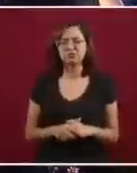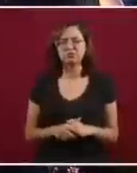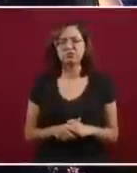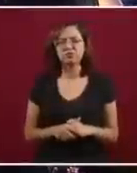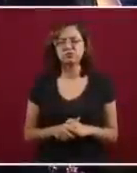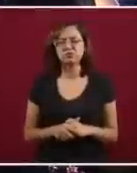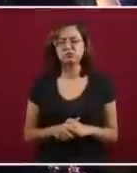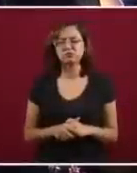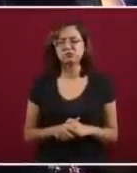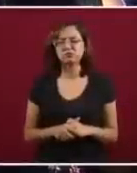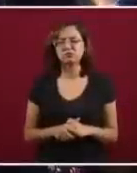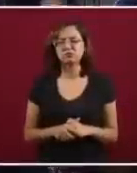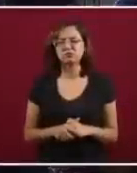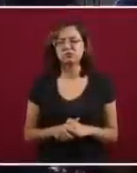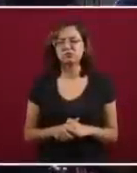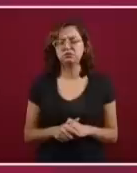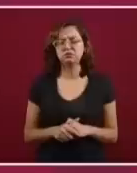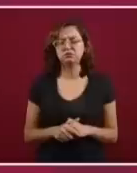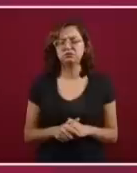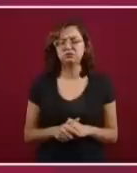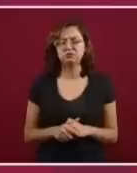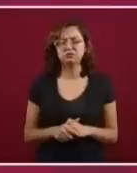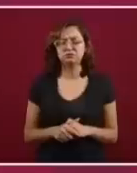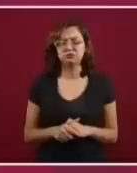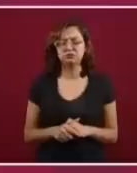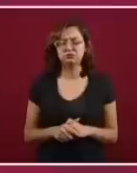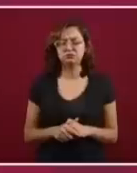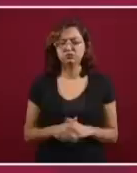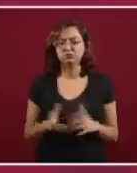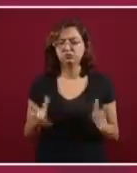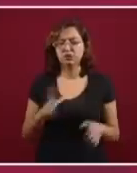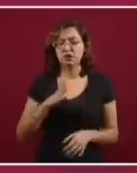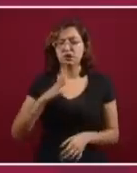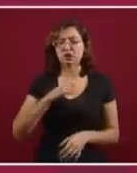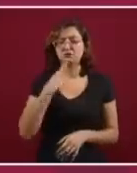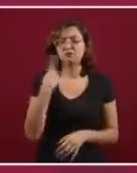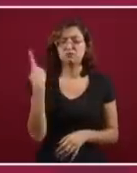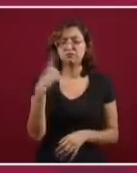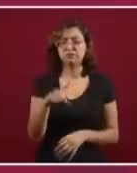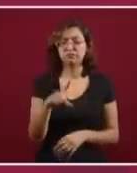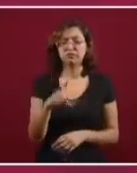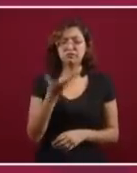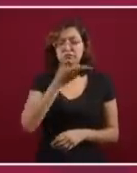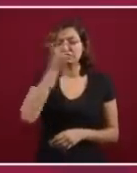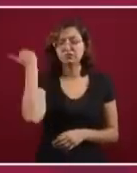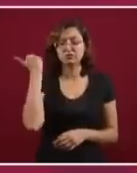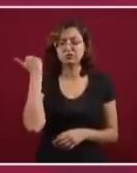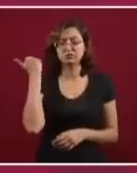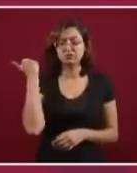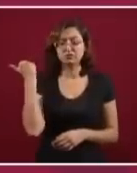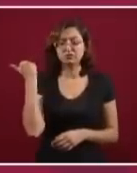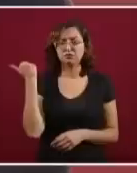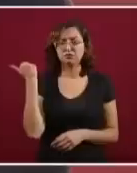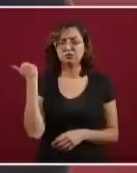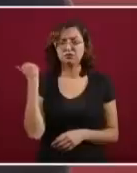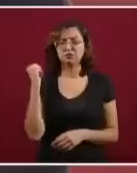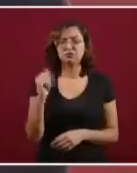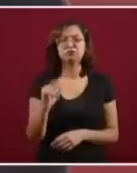no sé si hay denuncias eso lo podría